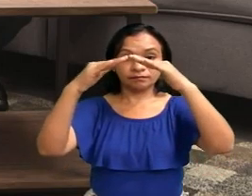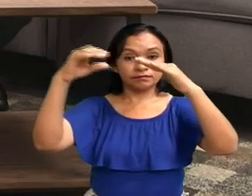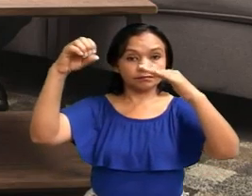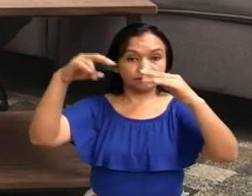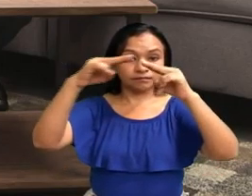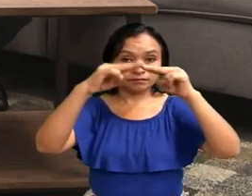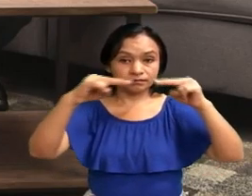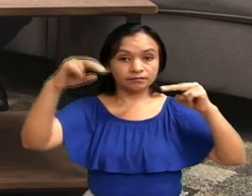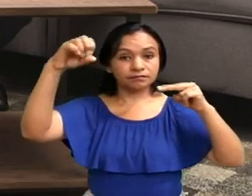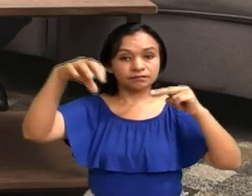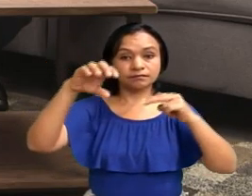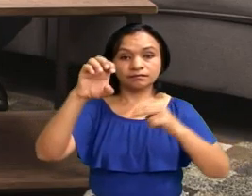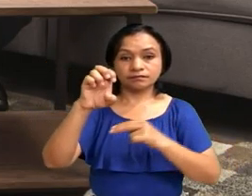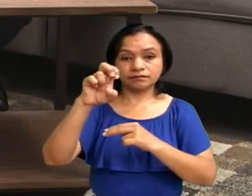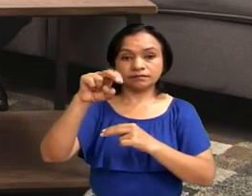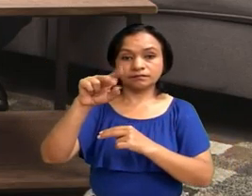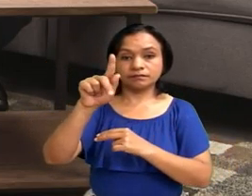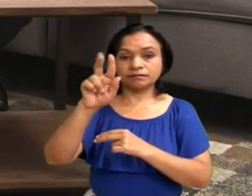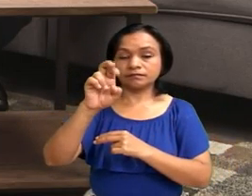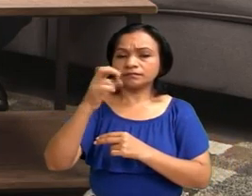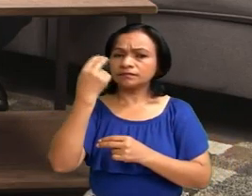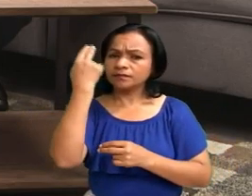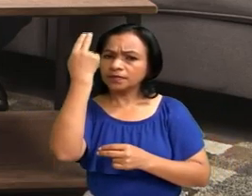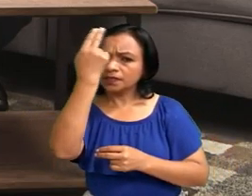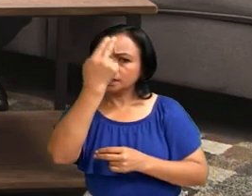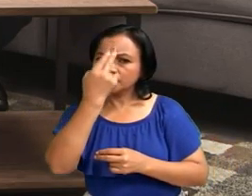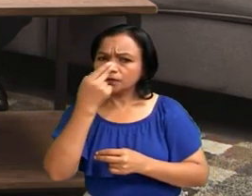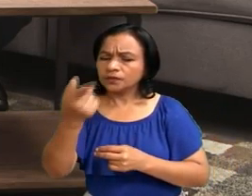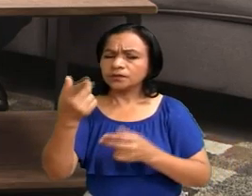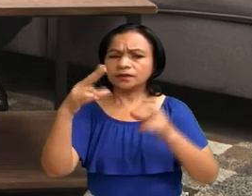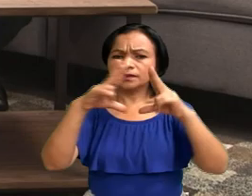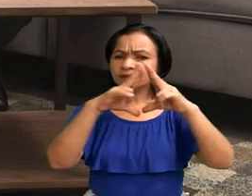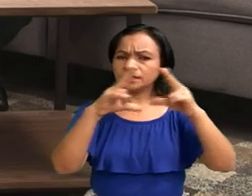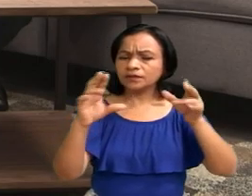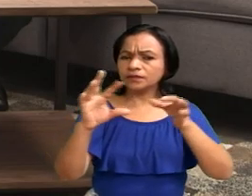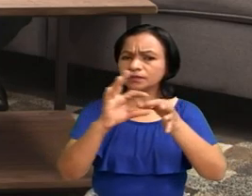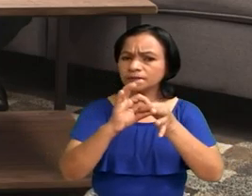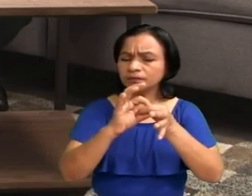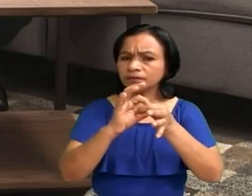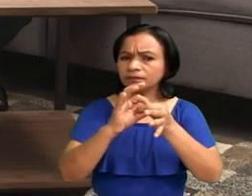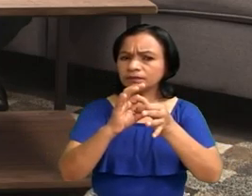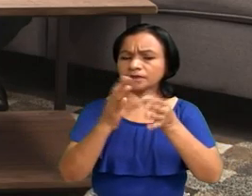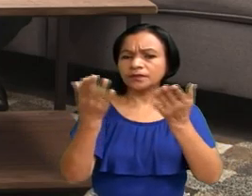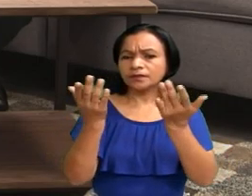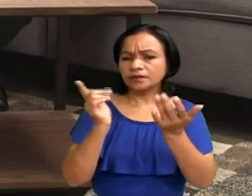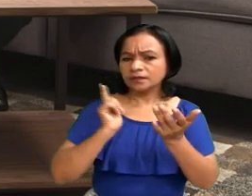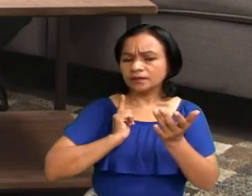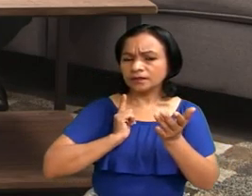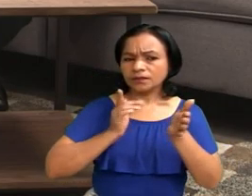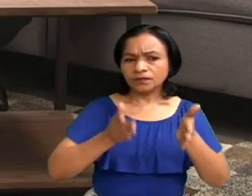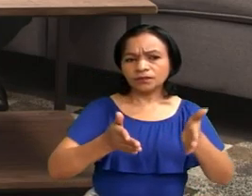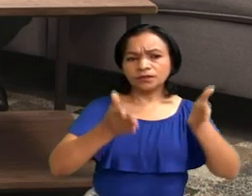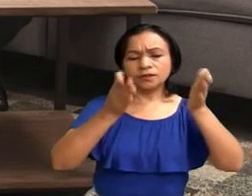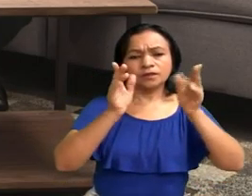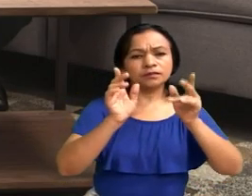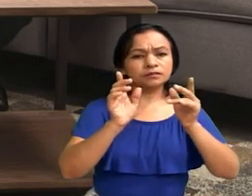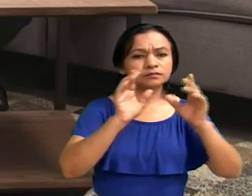mano al momento de continuar la ampliación de la red eléctrica en nuestro país, y es el acceso a las nuevas tecnologías de la comunicación,